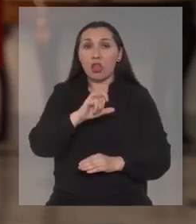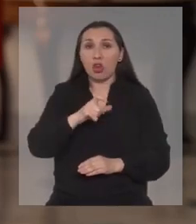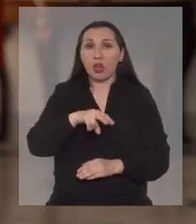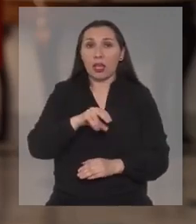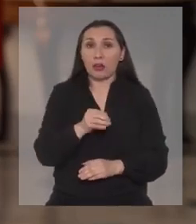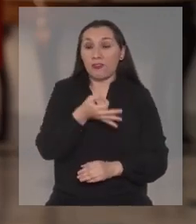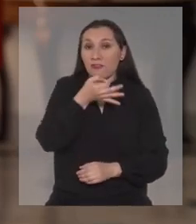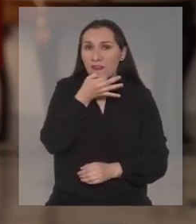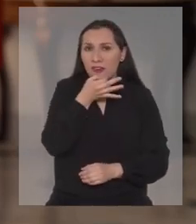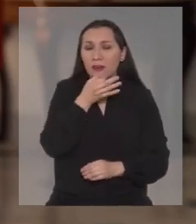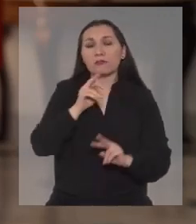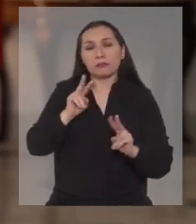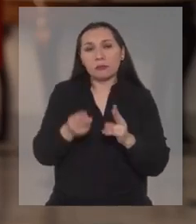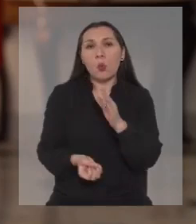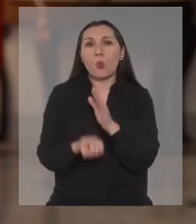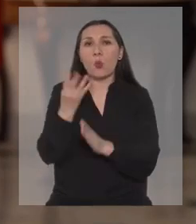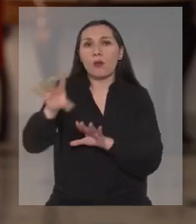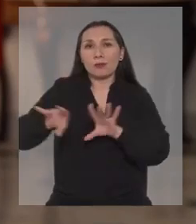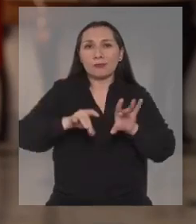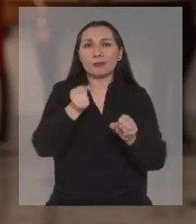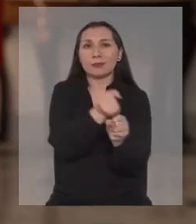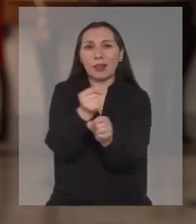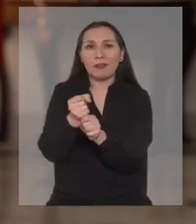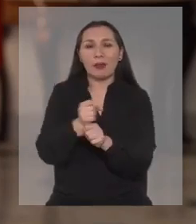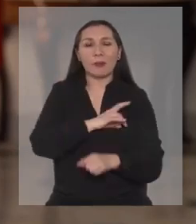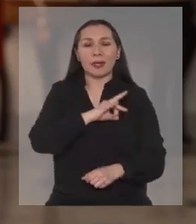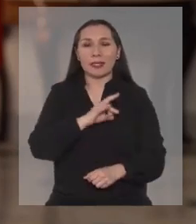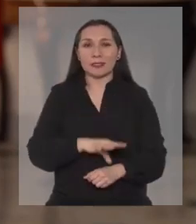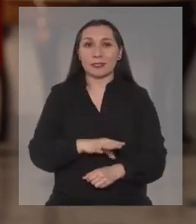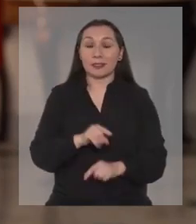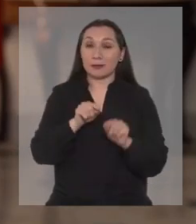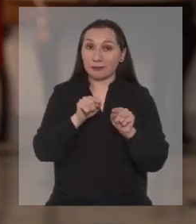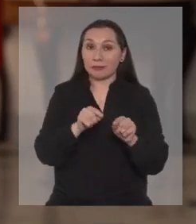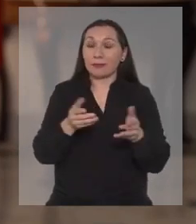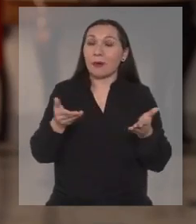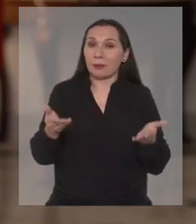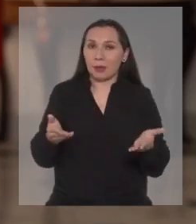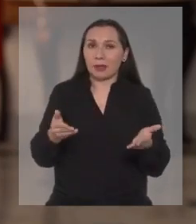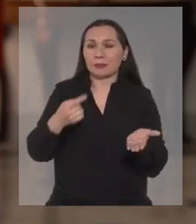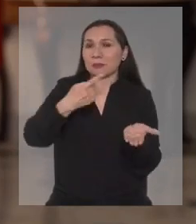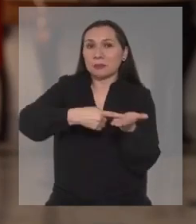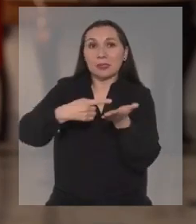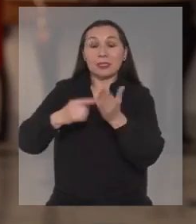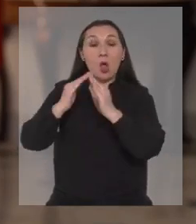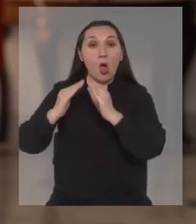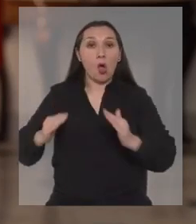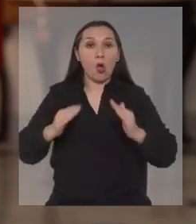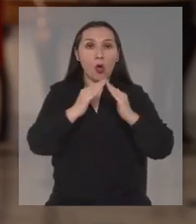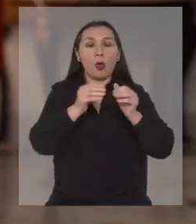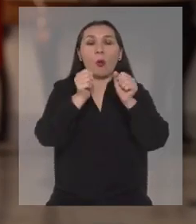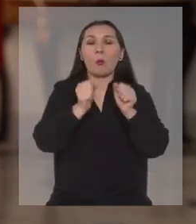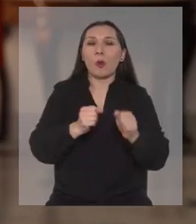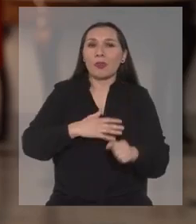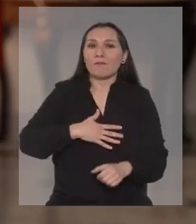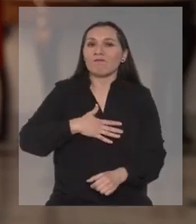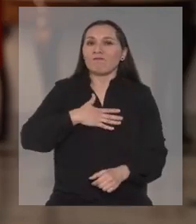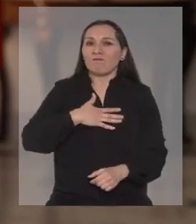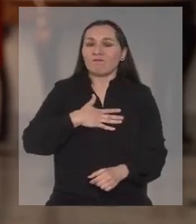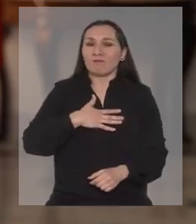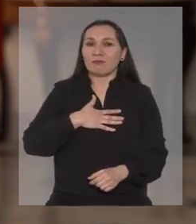hidrógeno verde significan nuevos puestos de trabajo para chile y de esa manera Son miles los hogares que podrán